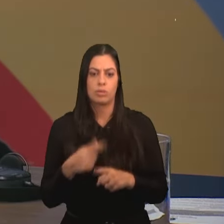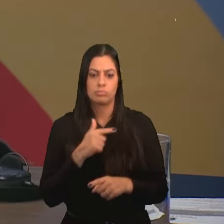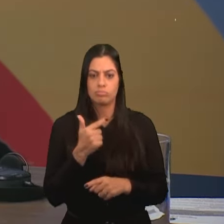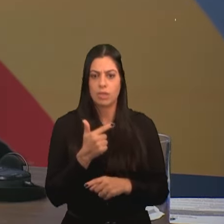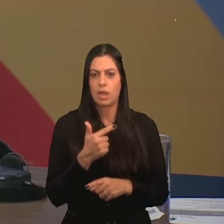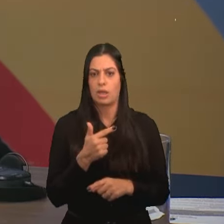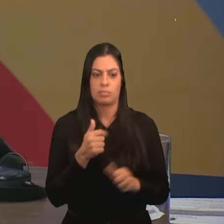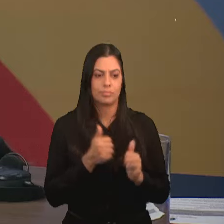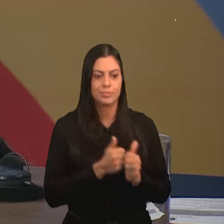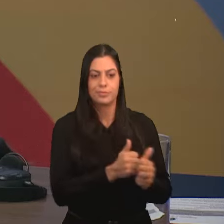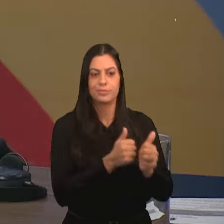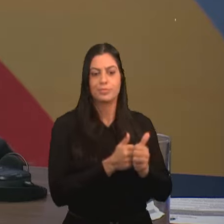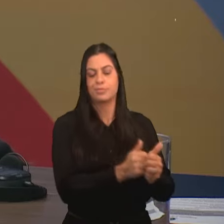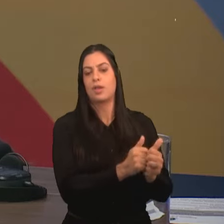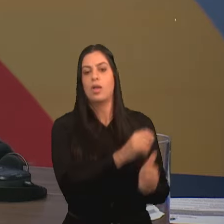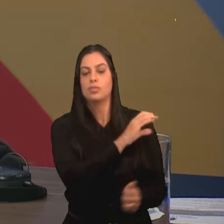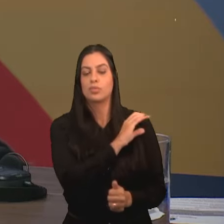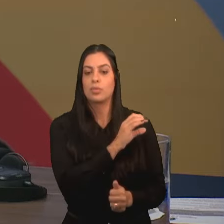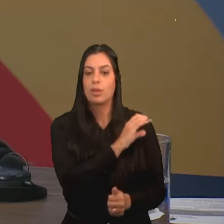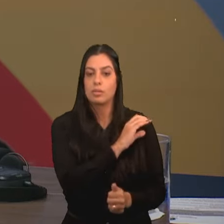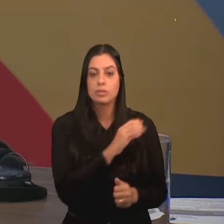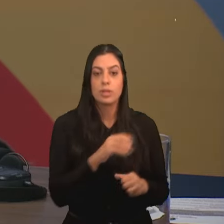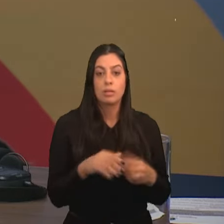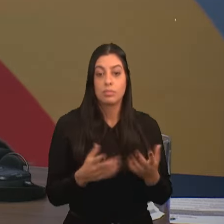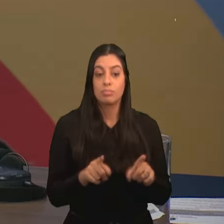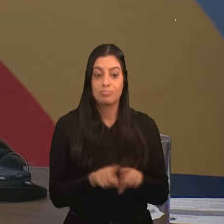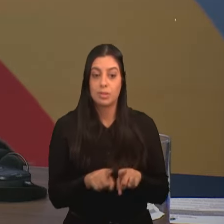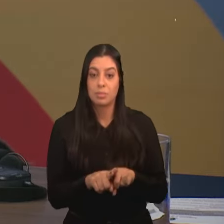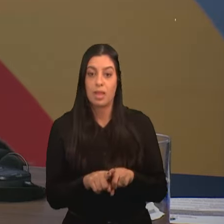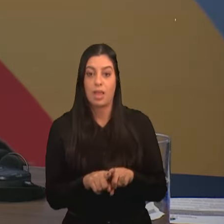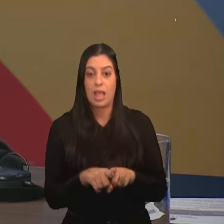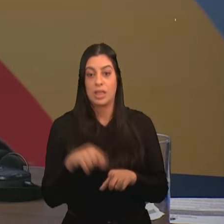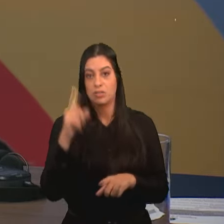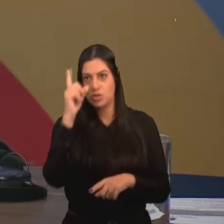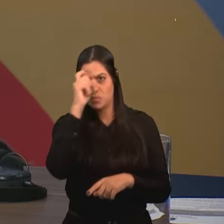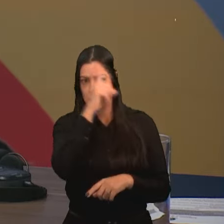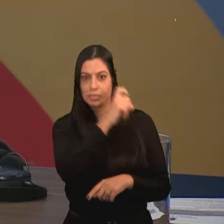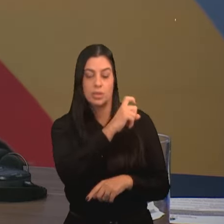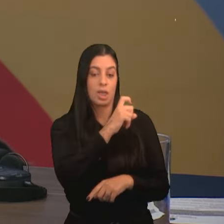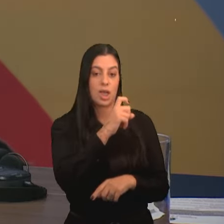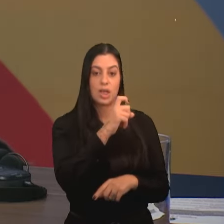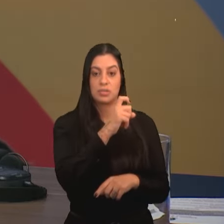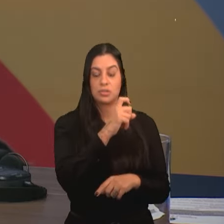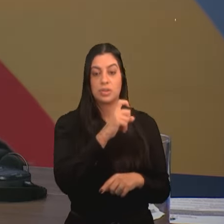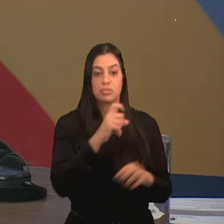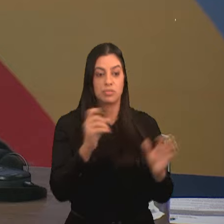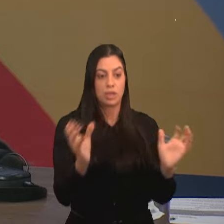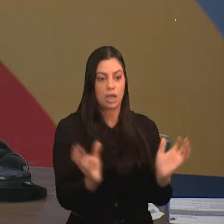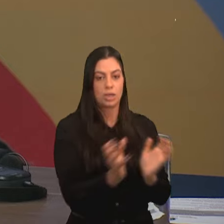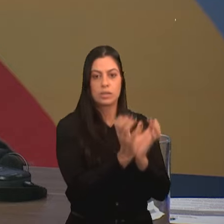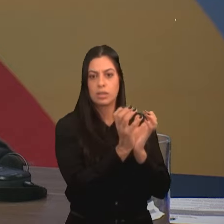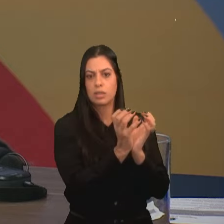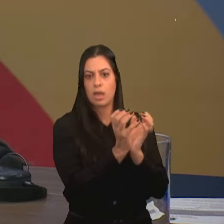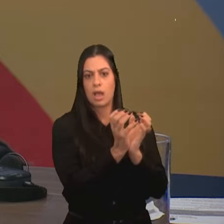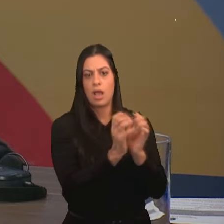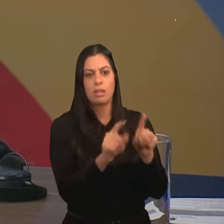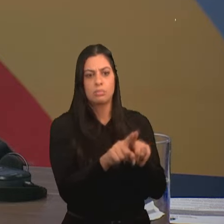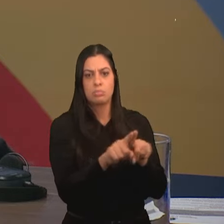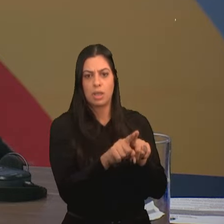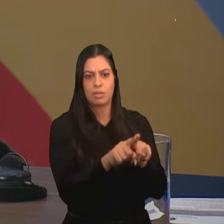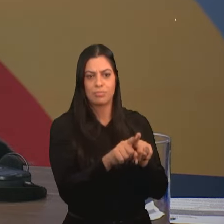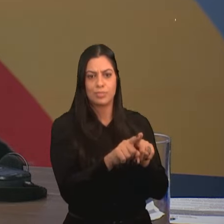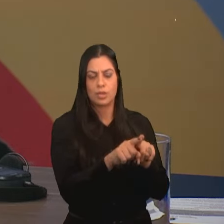tengo un local de coordinación, yo no tengo también muchas veces tengo dificultad para formular o